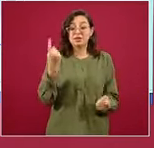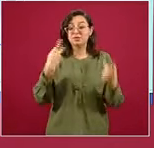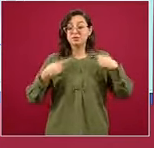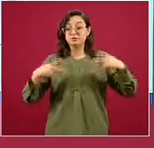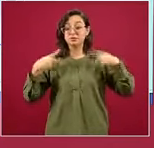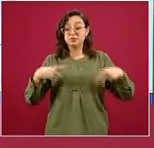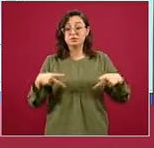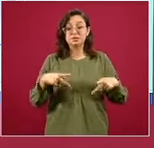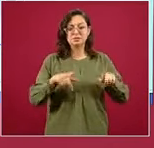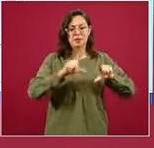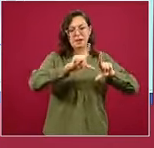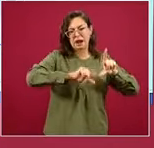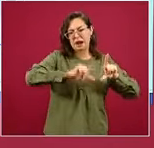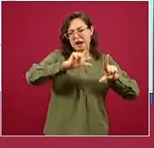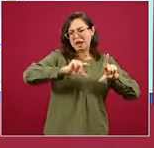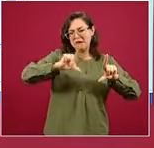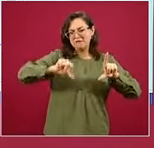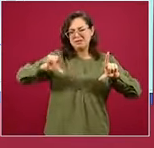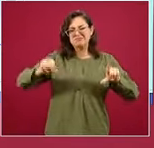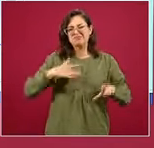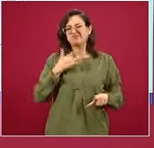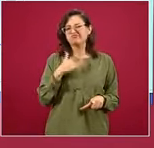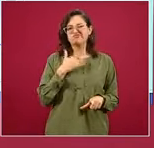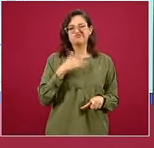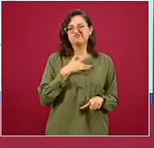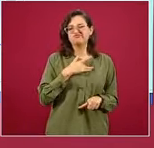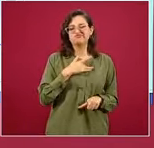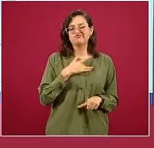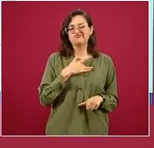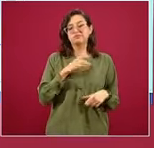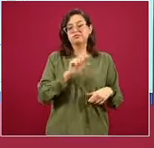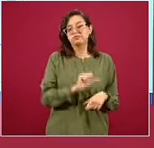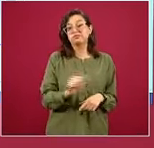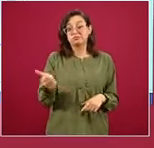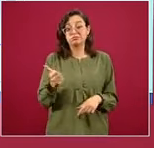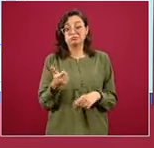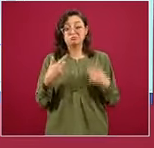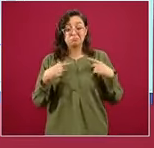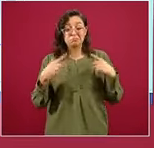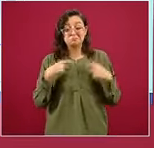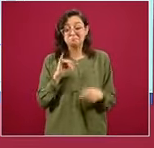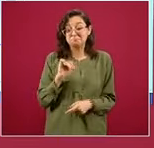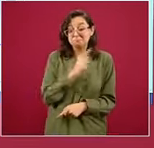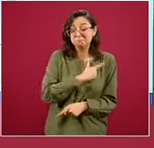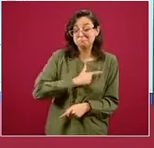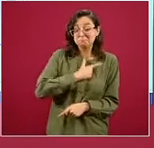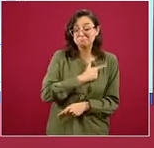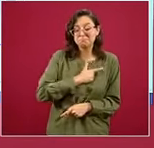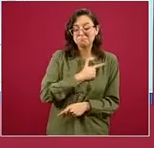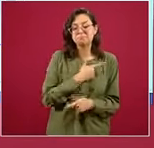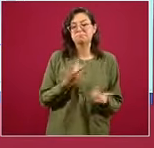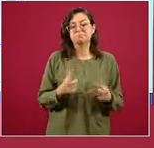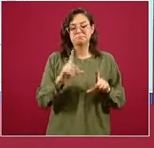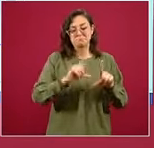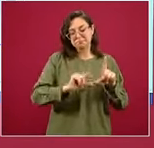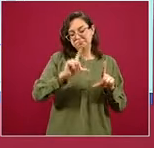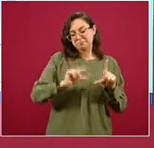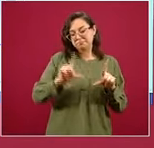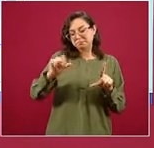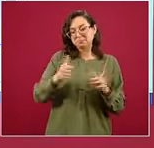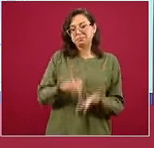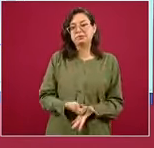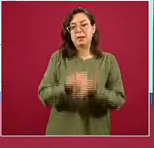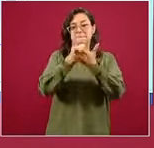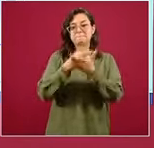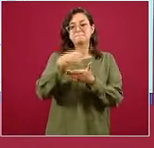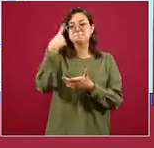ver gráficas les es menos familiar, hay otras que les es más familiar. La gráfica lo que ayuda es a ver la